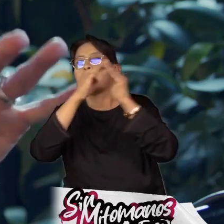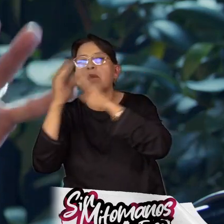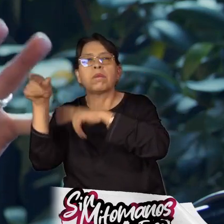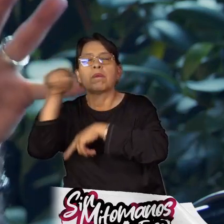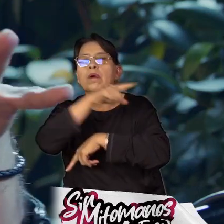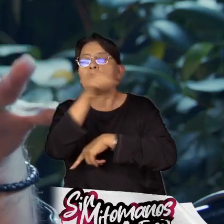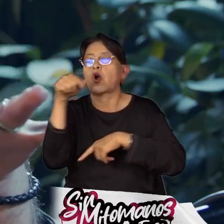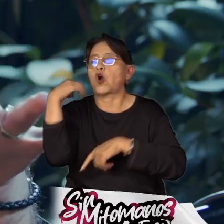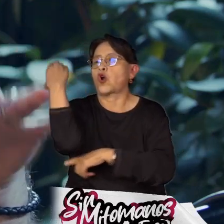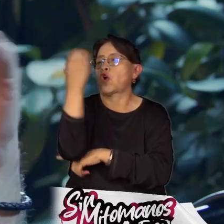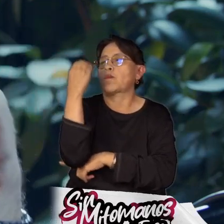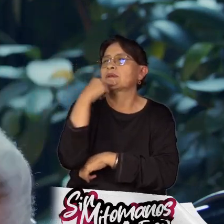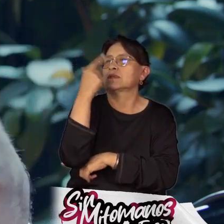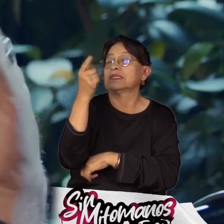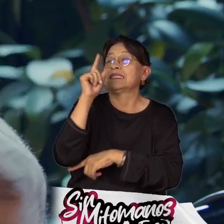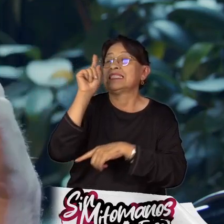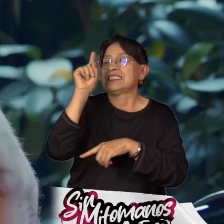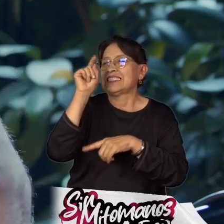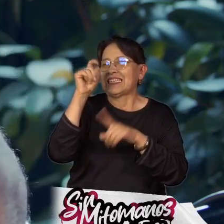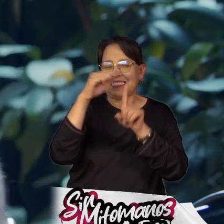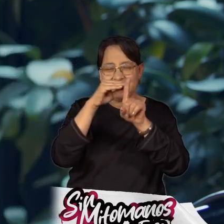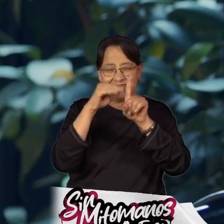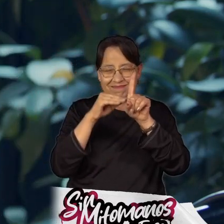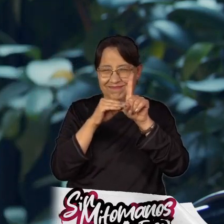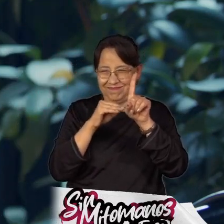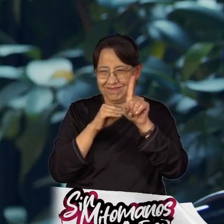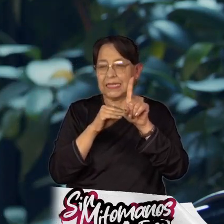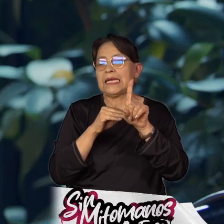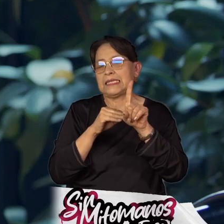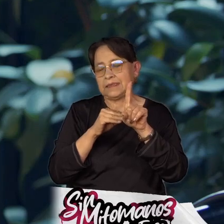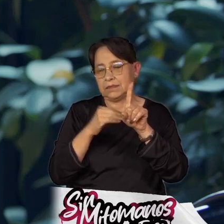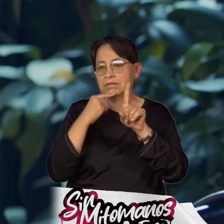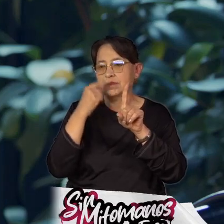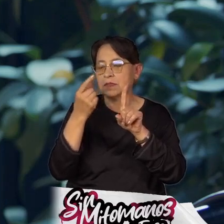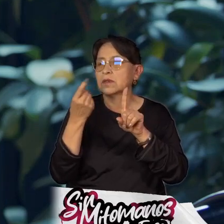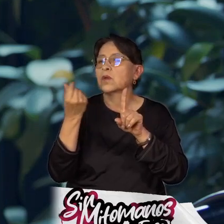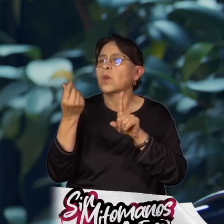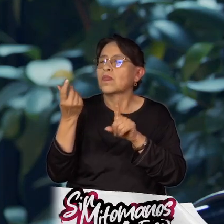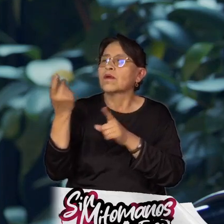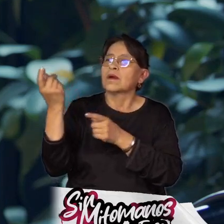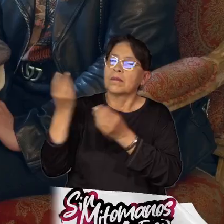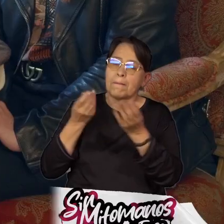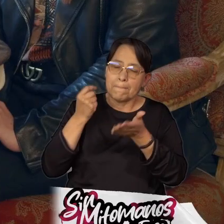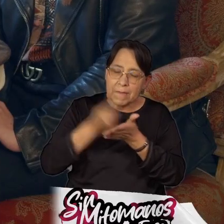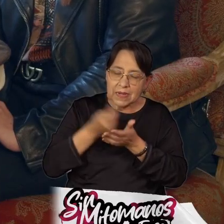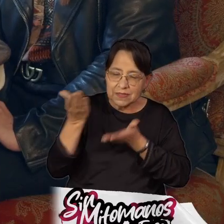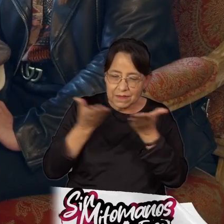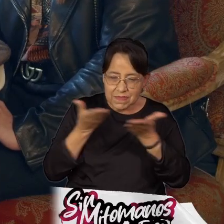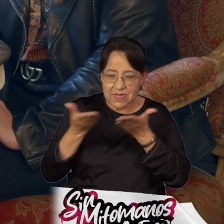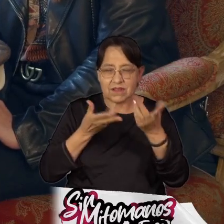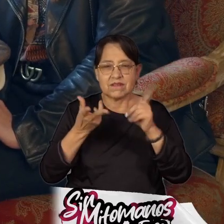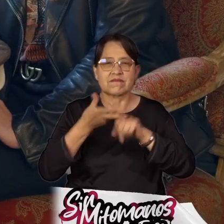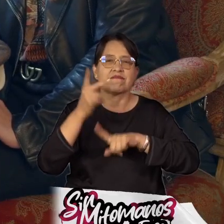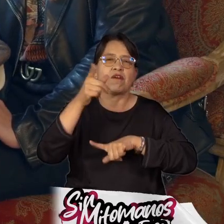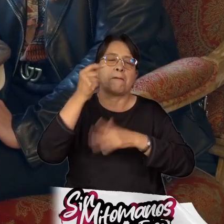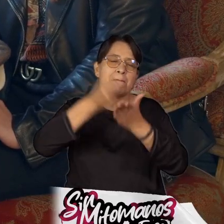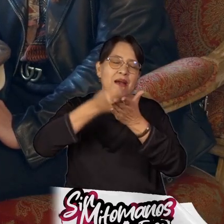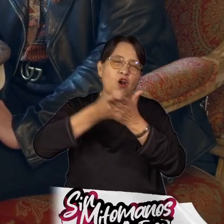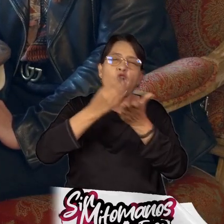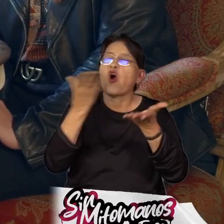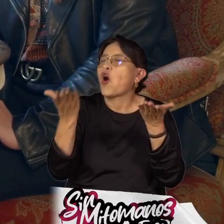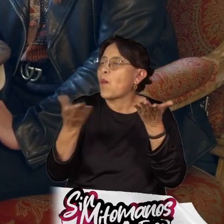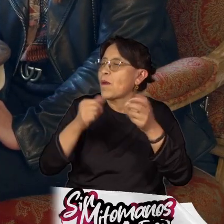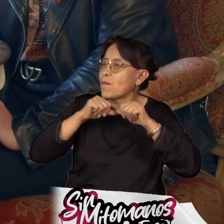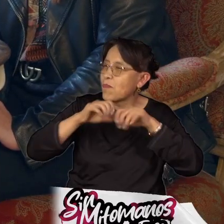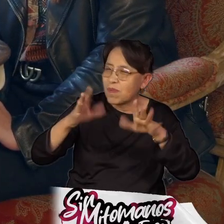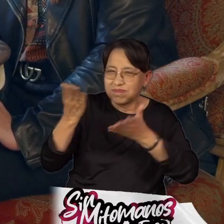ve acá puntualmente en Colombia 6 niveles de estos estratos. Y esos determinan tarifas de servicios, maneras de pagos